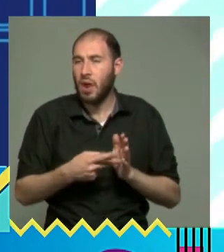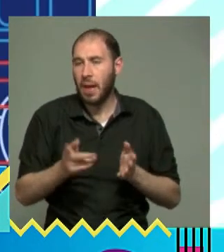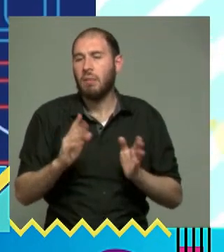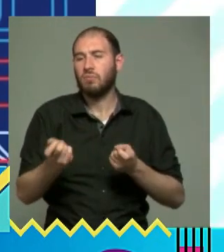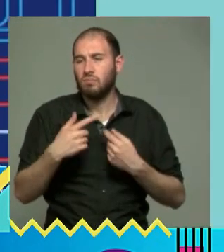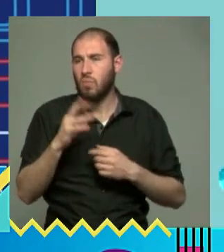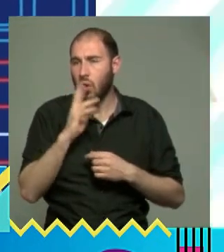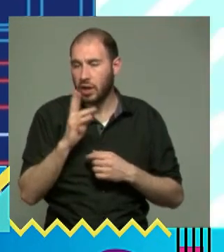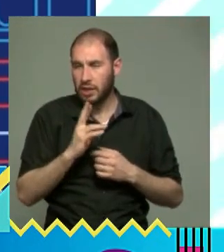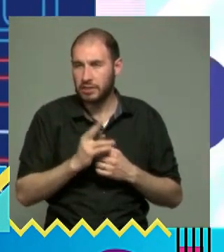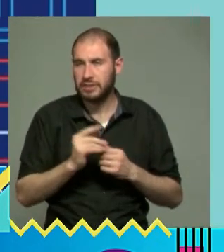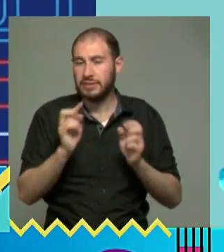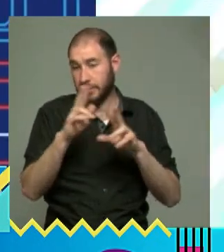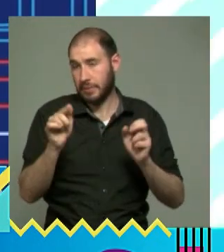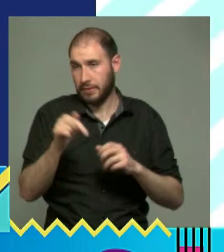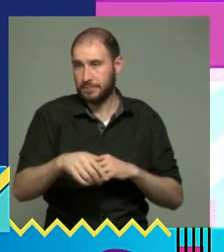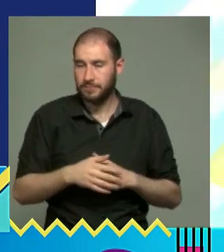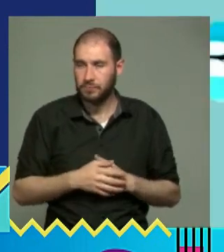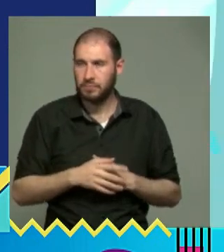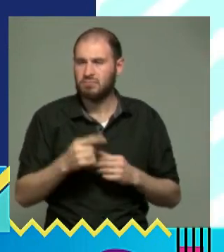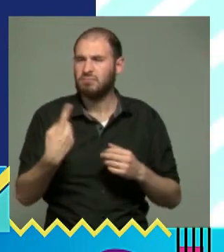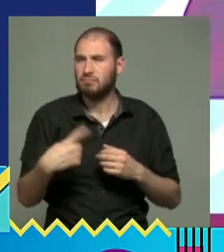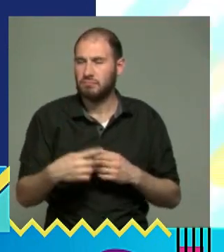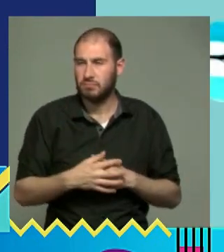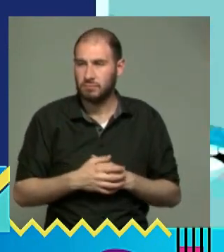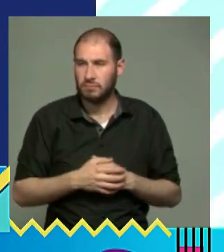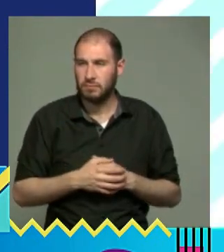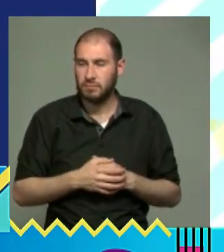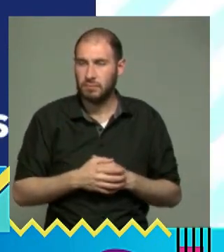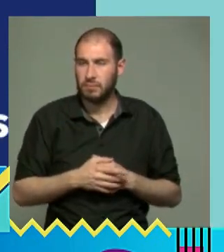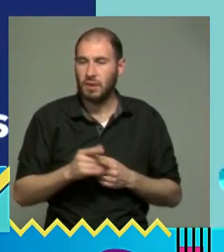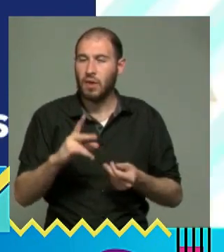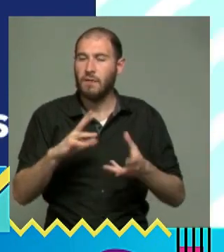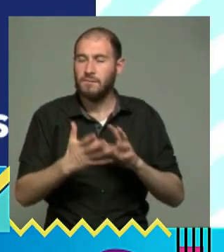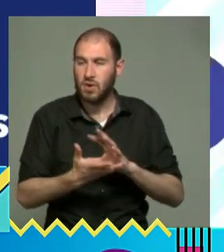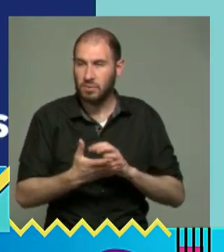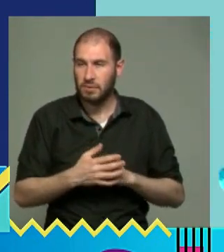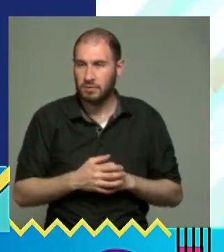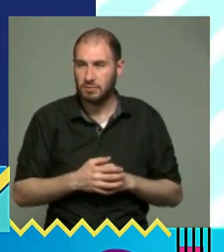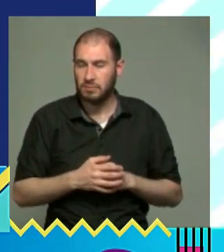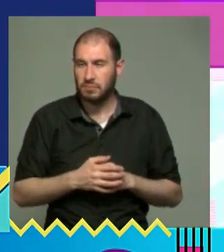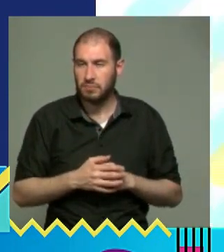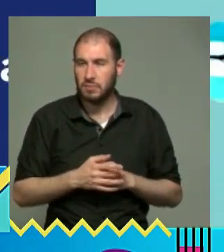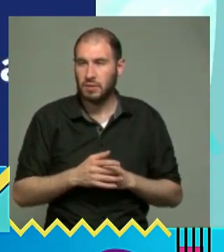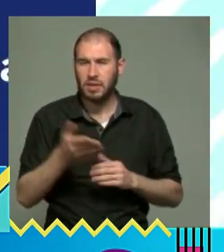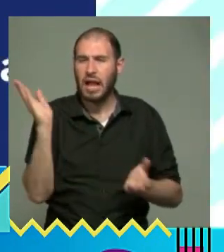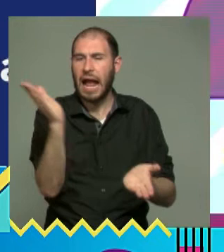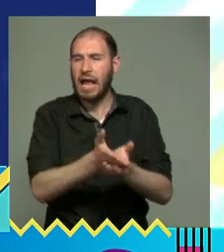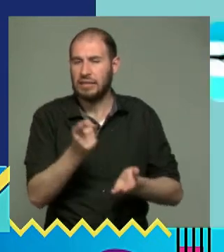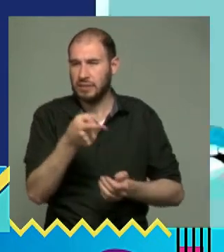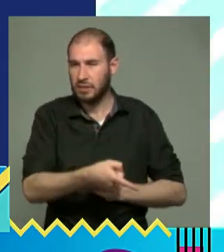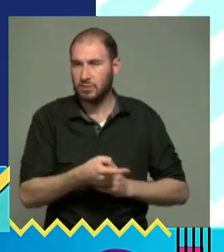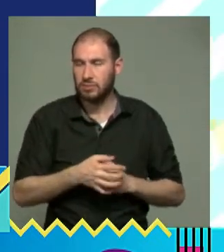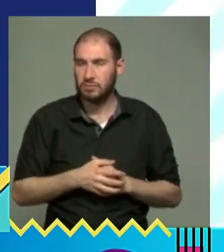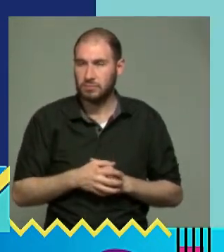a tener las mujeres en relación a eso, tienen que ver justamente con un sistema que es el que las condena.